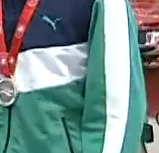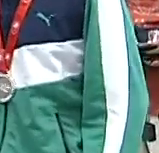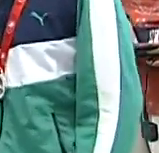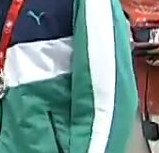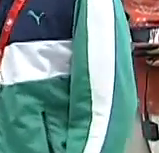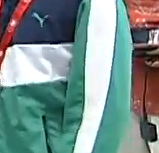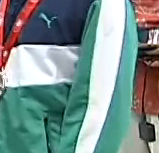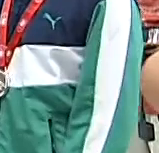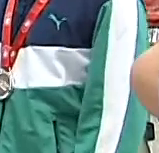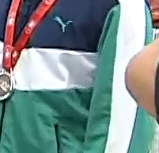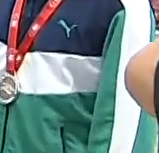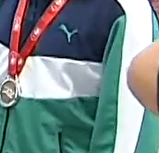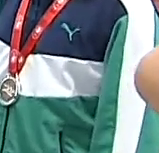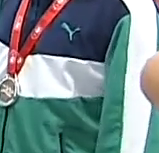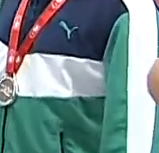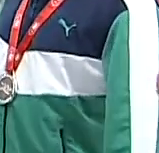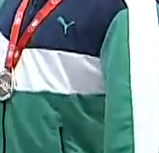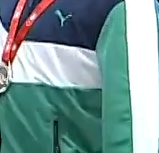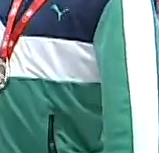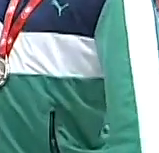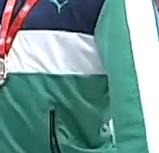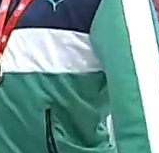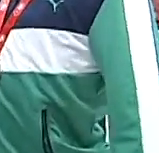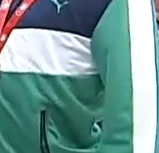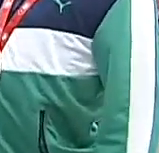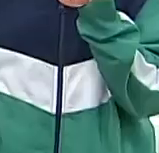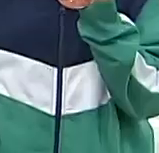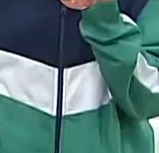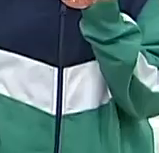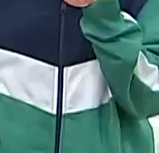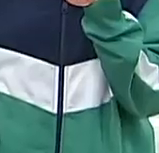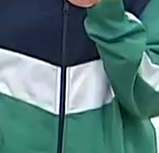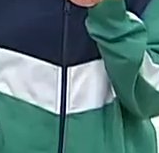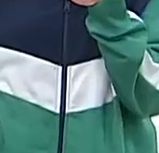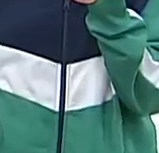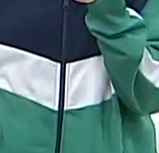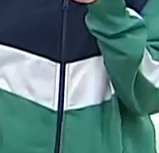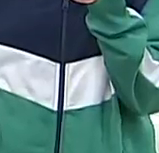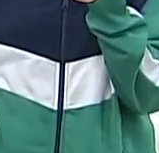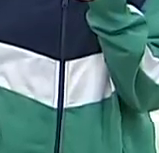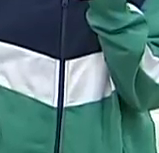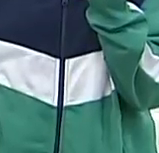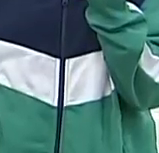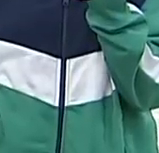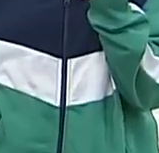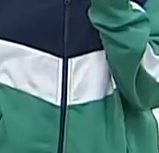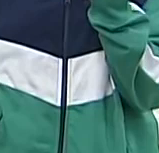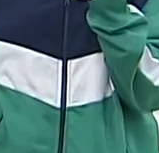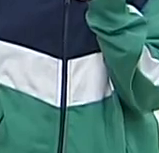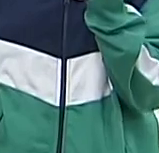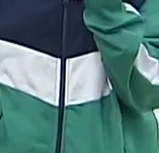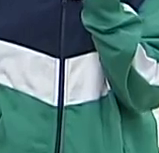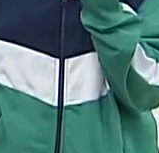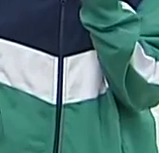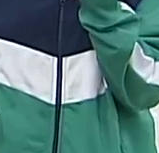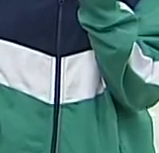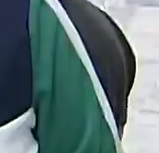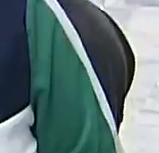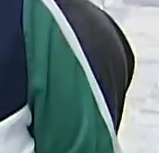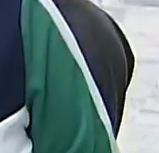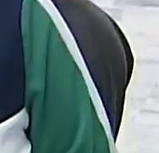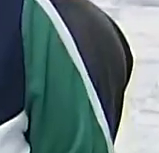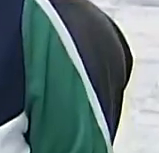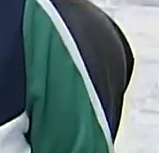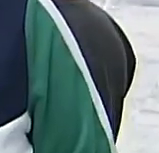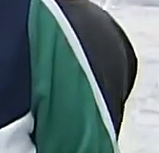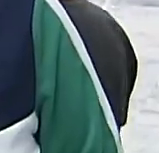jóvenes mexicanos que fue a concursar a la edición 57 de la Olimpiada Internacional de Matemáticas celebrada en Hong Kong. Se les